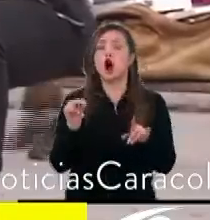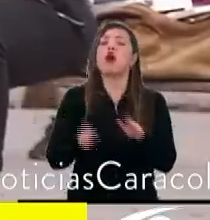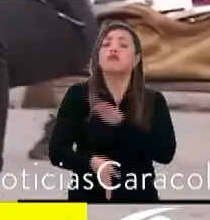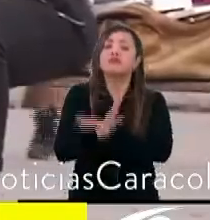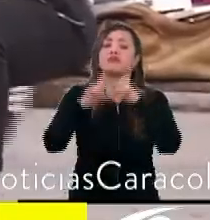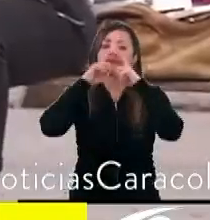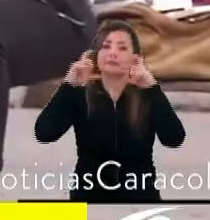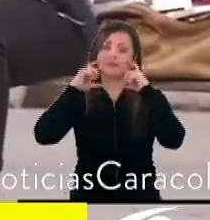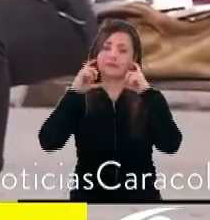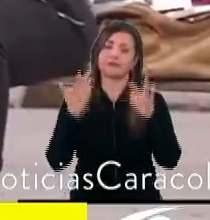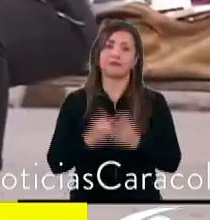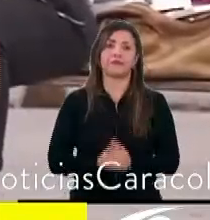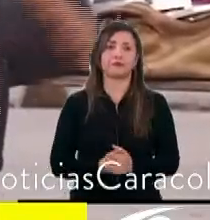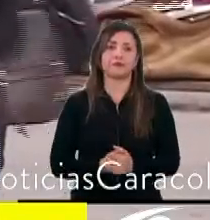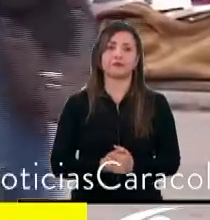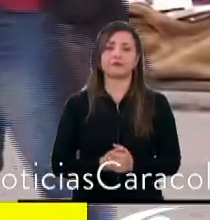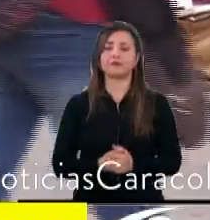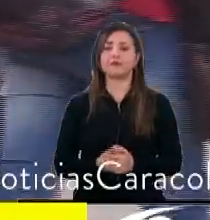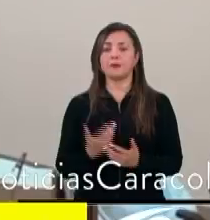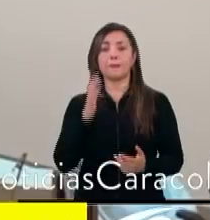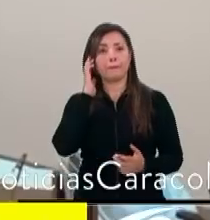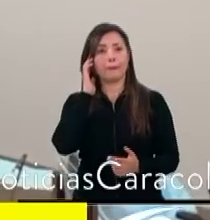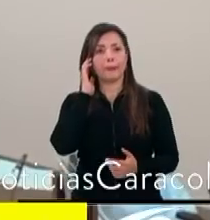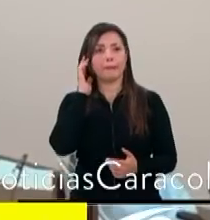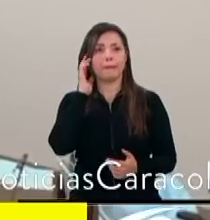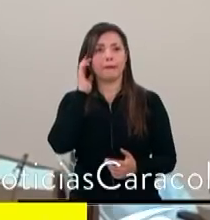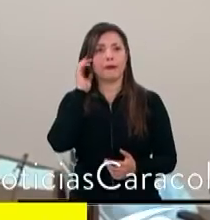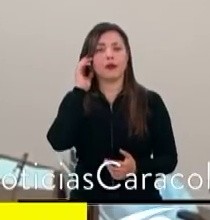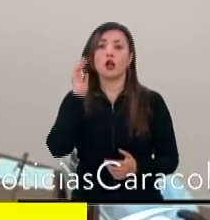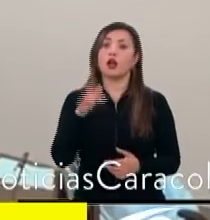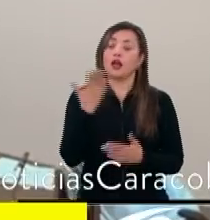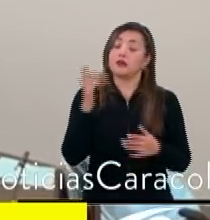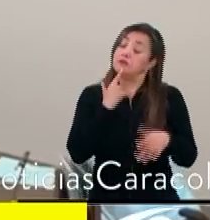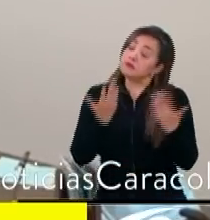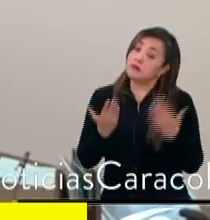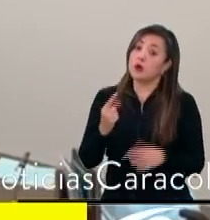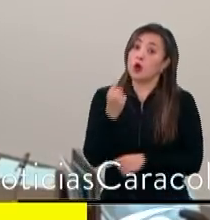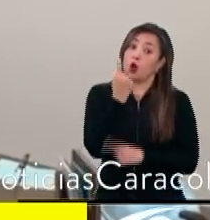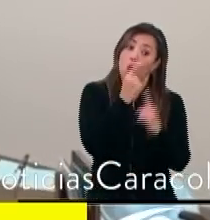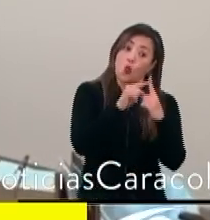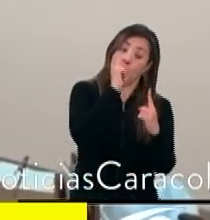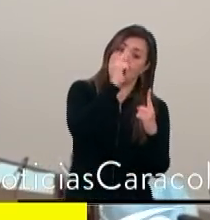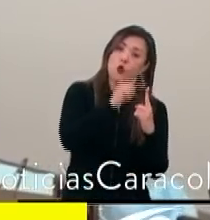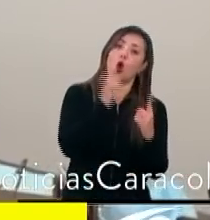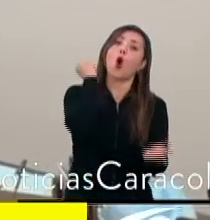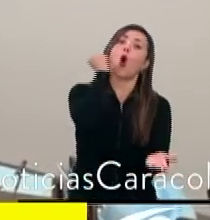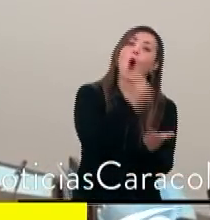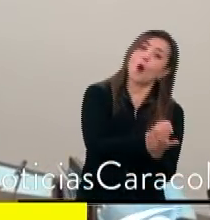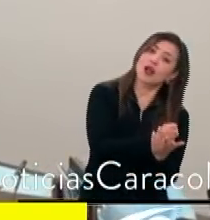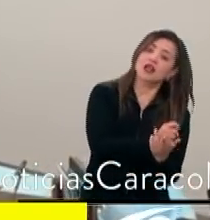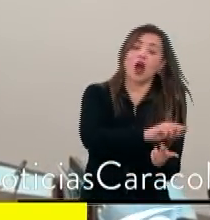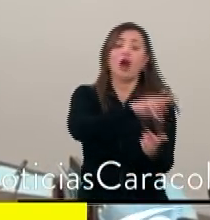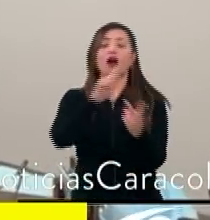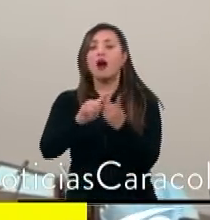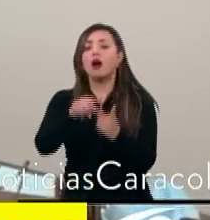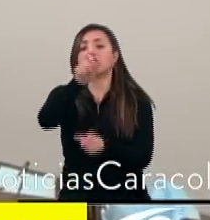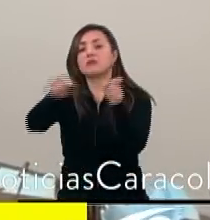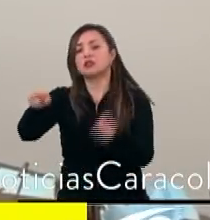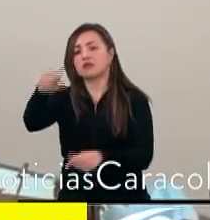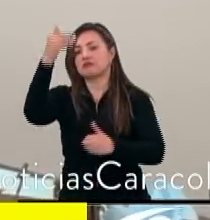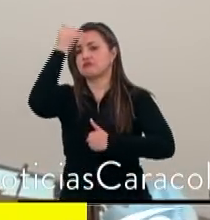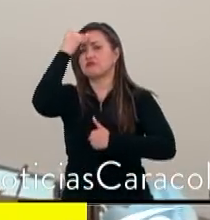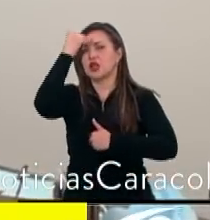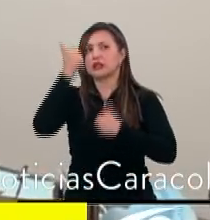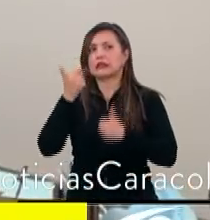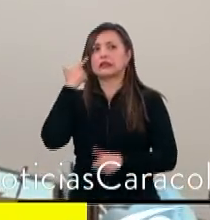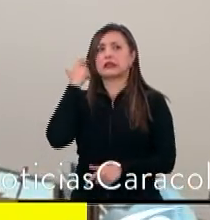tapabocas. Es decir, una cosa es que no sea obligatoria y otra cosa que cada persona sea consciente de su propio riesgo y tome la mejor